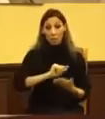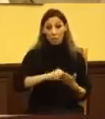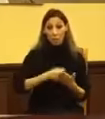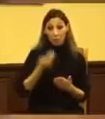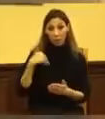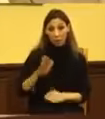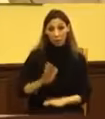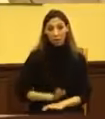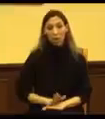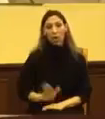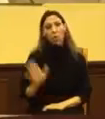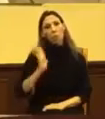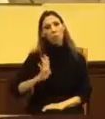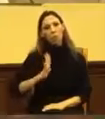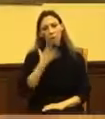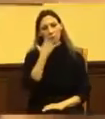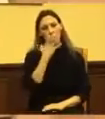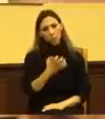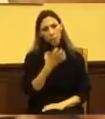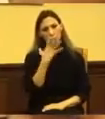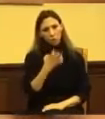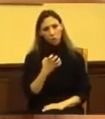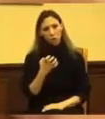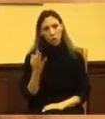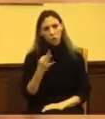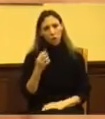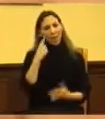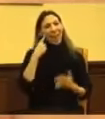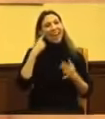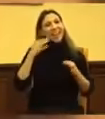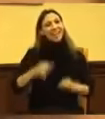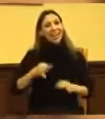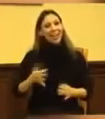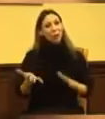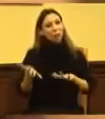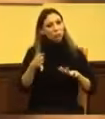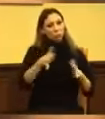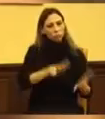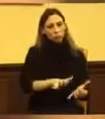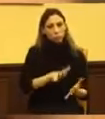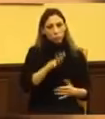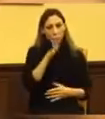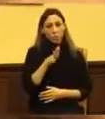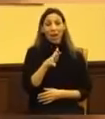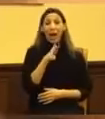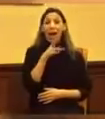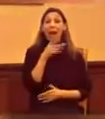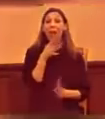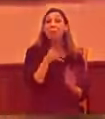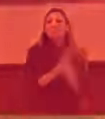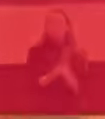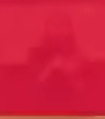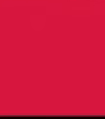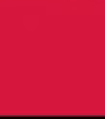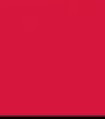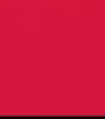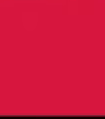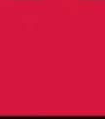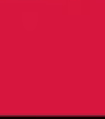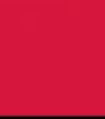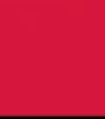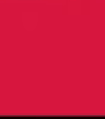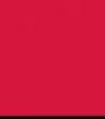pido un poquito de seriedad, que se ajusten un mínimo a la realidad, porque lo que se está manifestando permanentemente por la